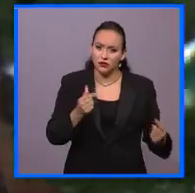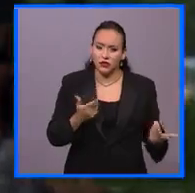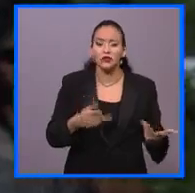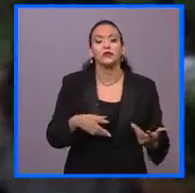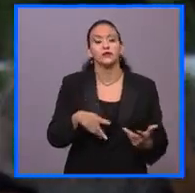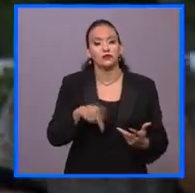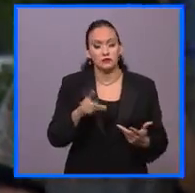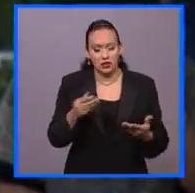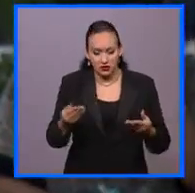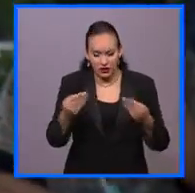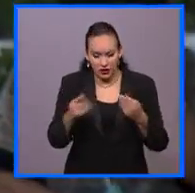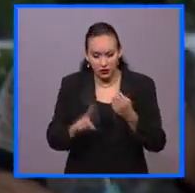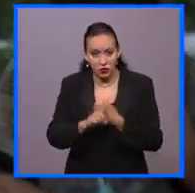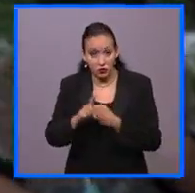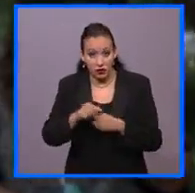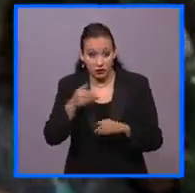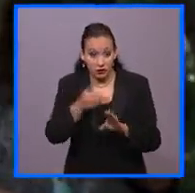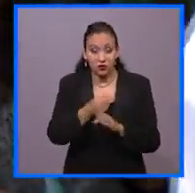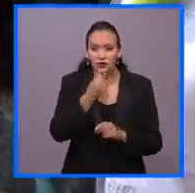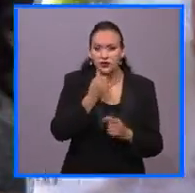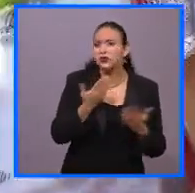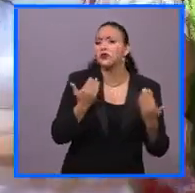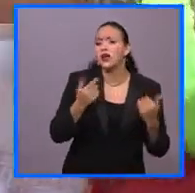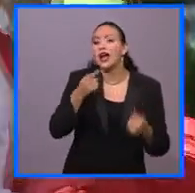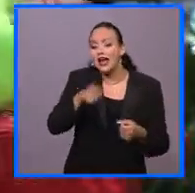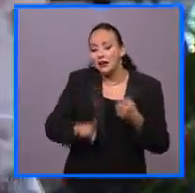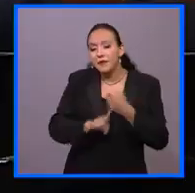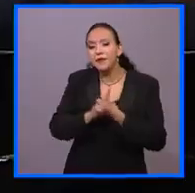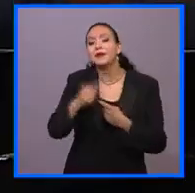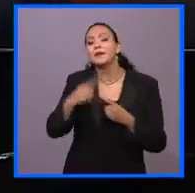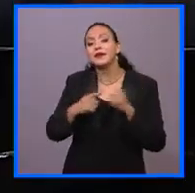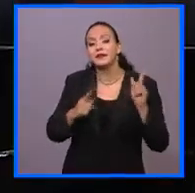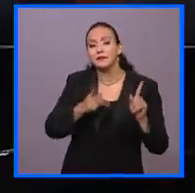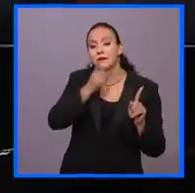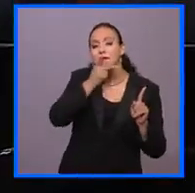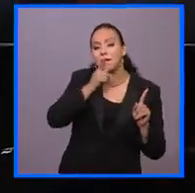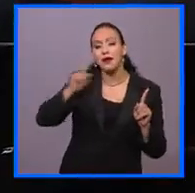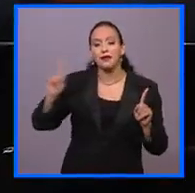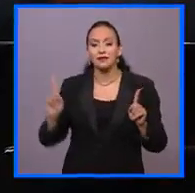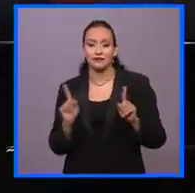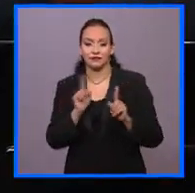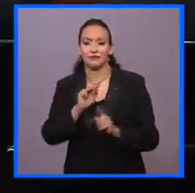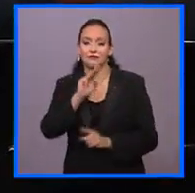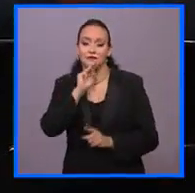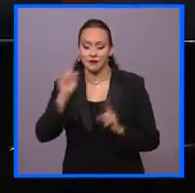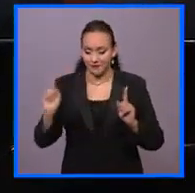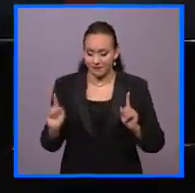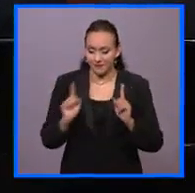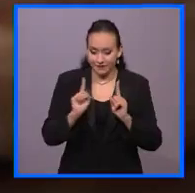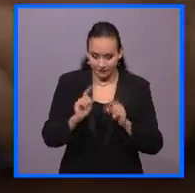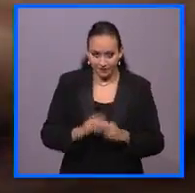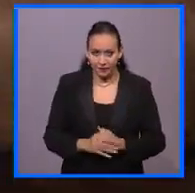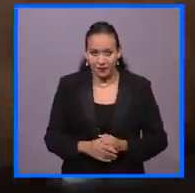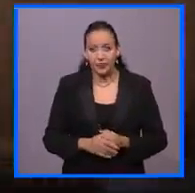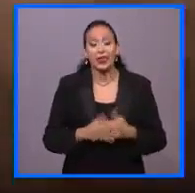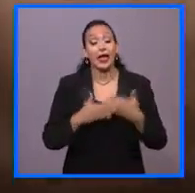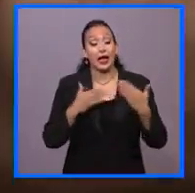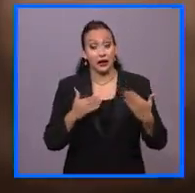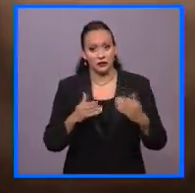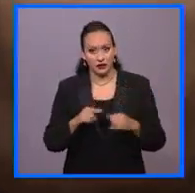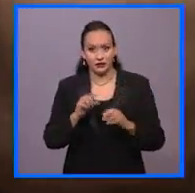que no existe disputa sobre los derechos de infantes y adolescentes. Pero en congruencia con el principio de interés superior de la infancia,